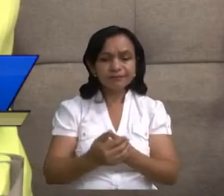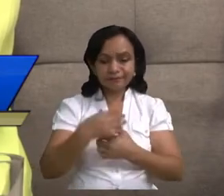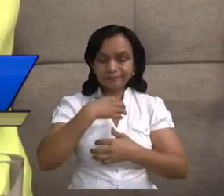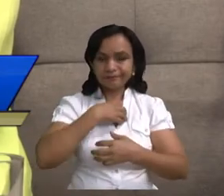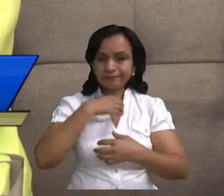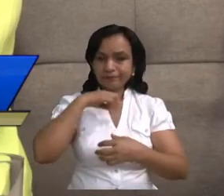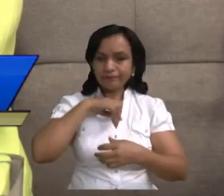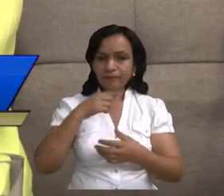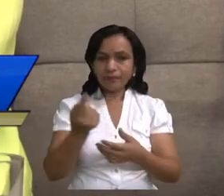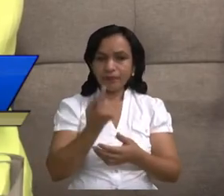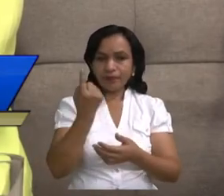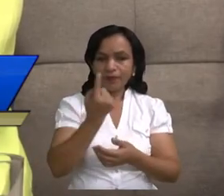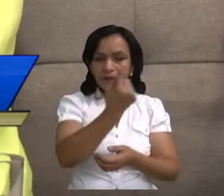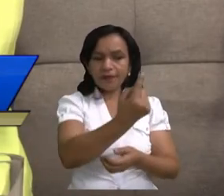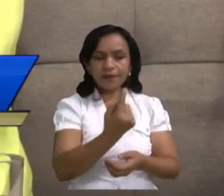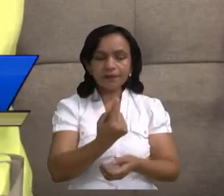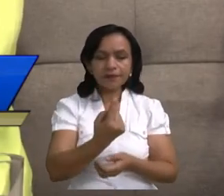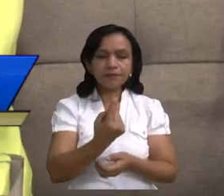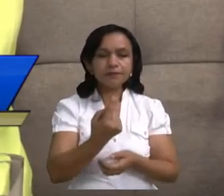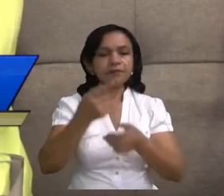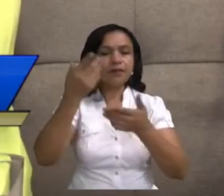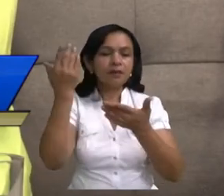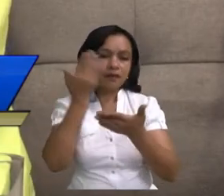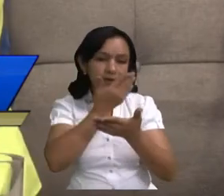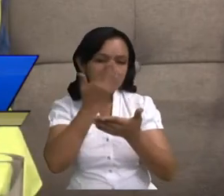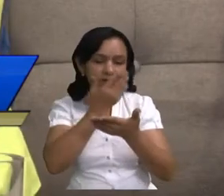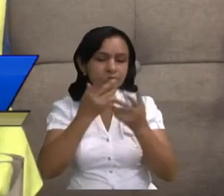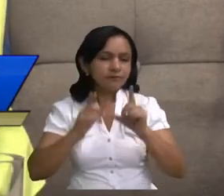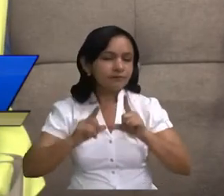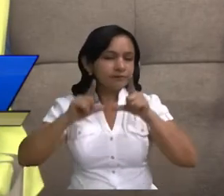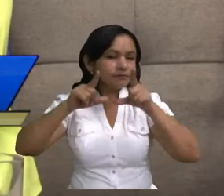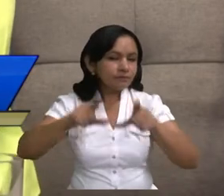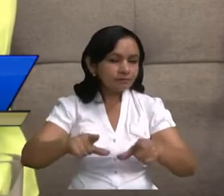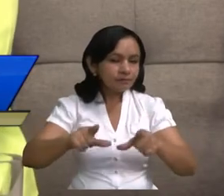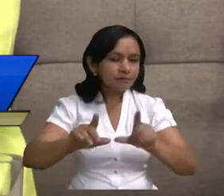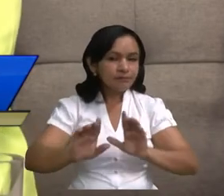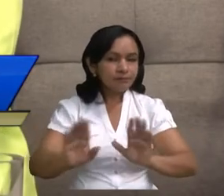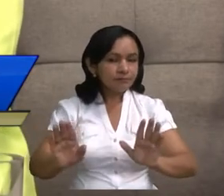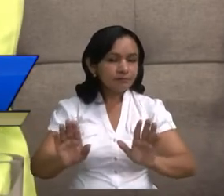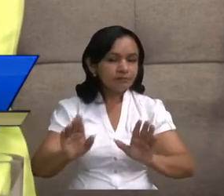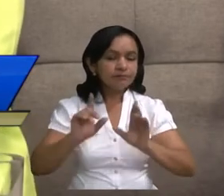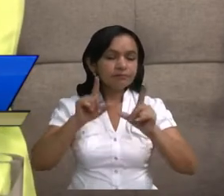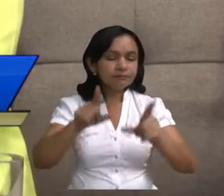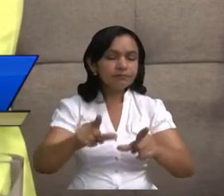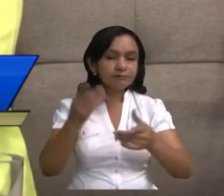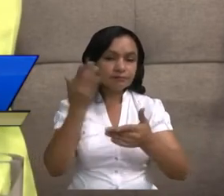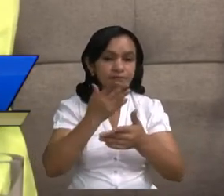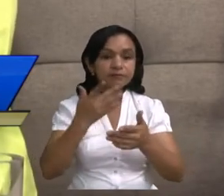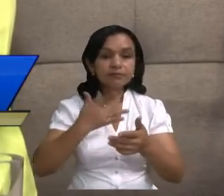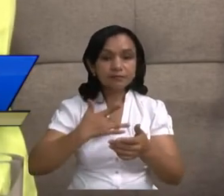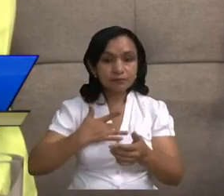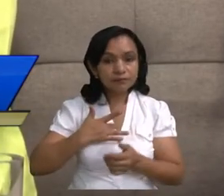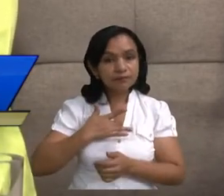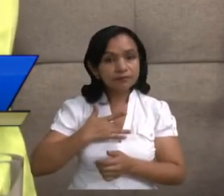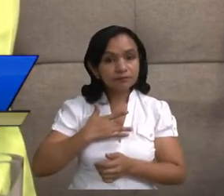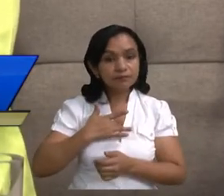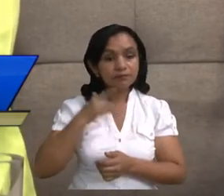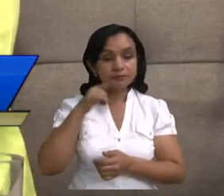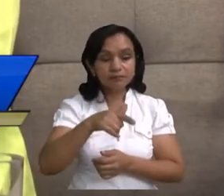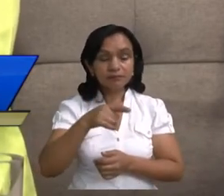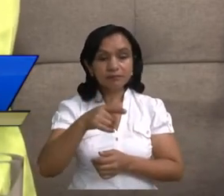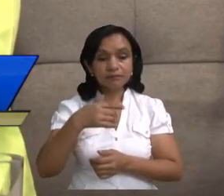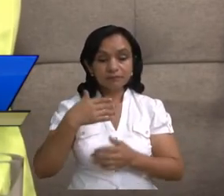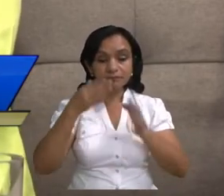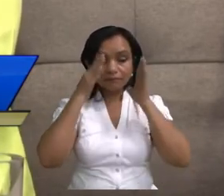no es satisfactorio únicamente con que ellos vengan a los recintos, que se prematriculen, que queden en una carrera, sino que necesitamos también darle